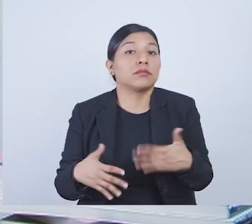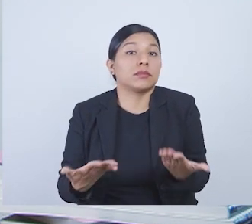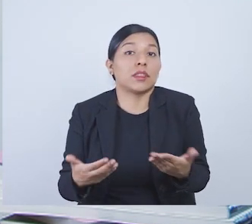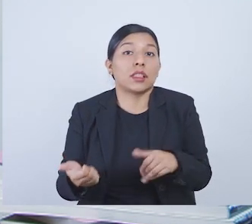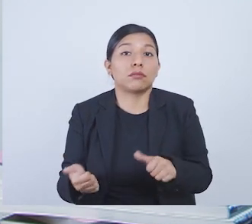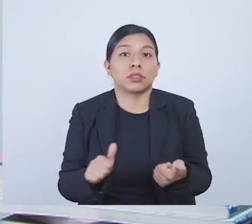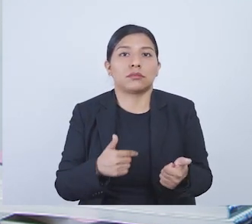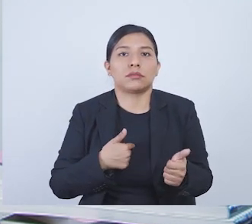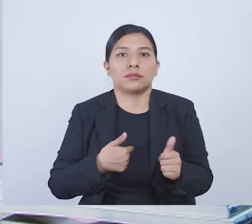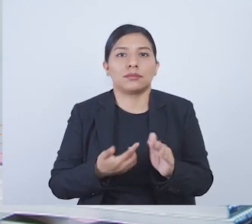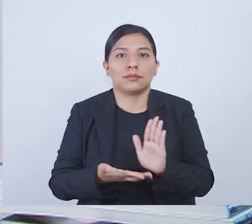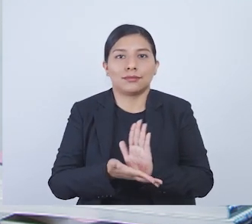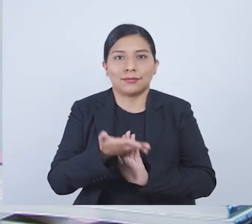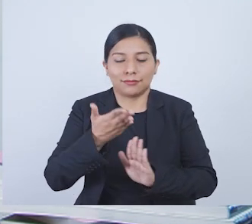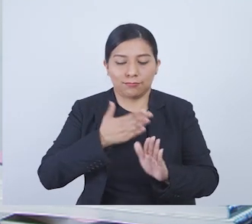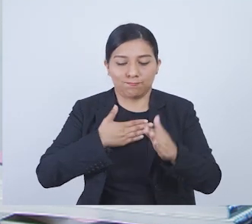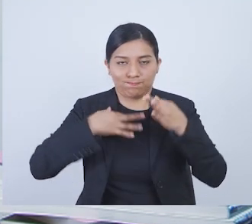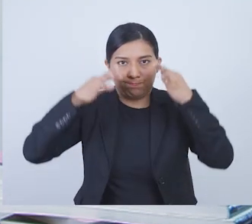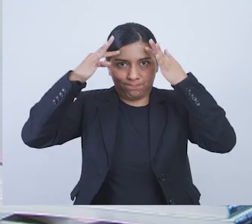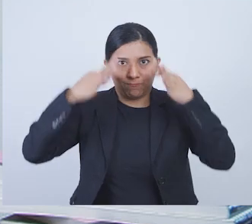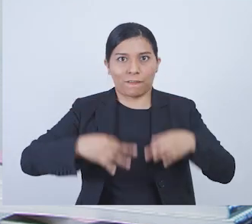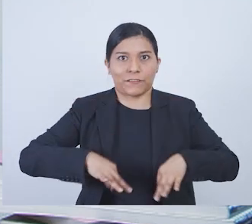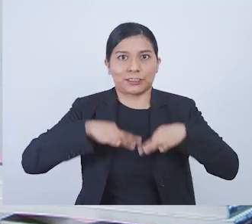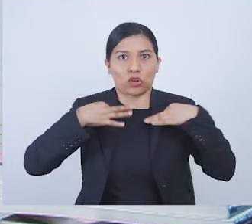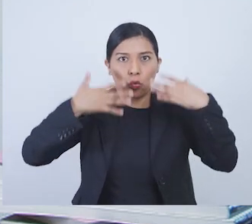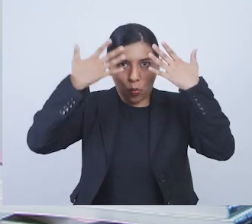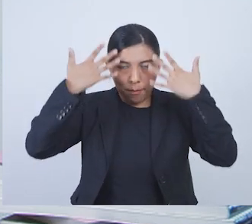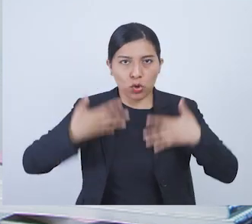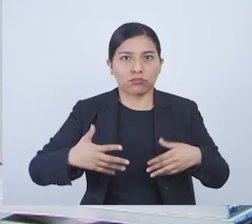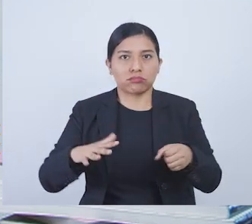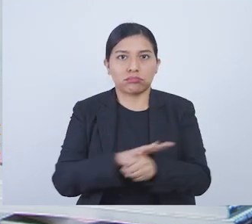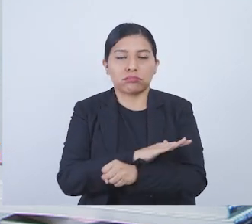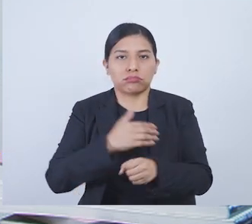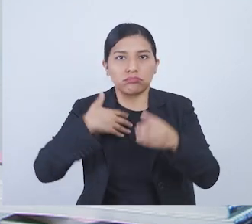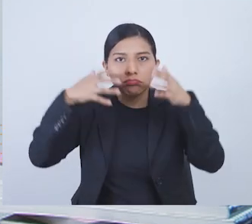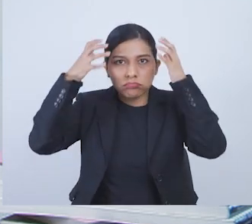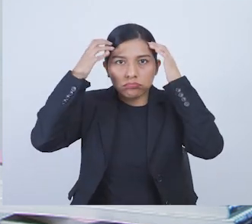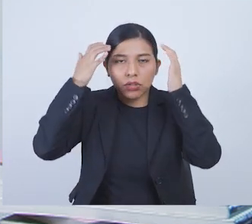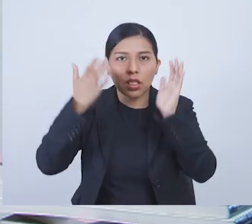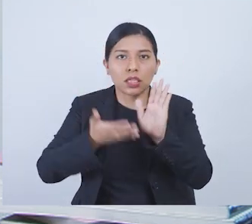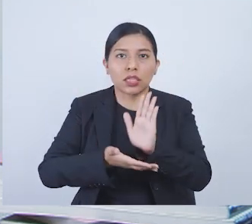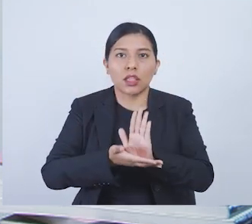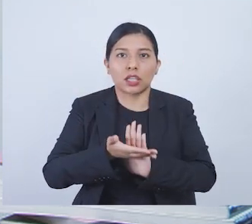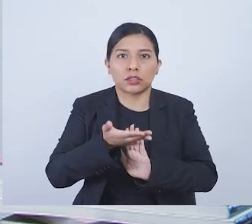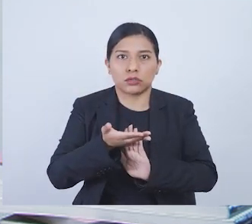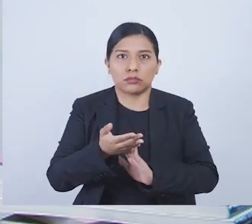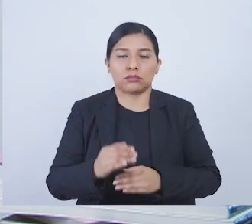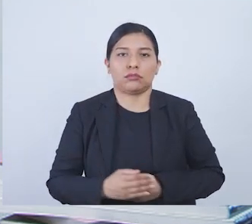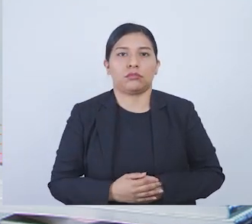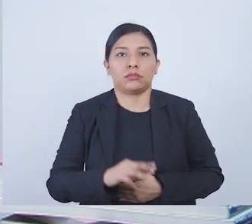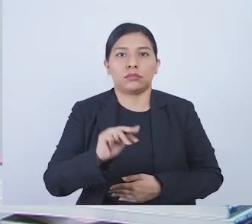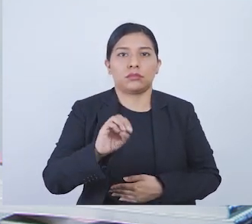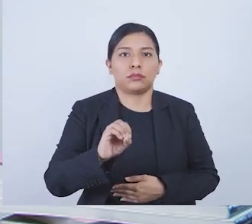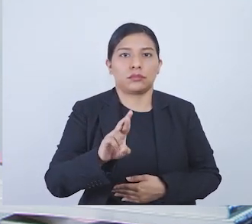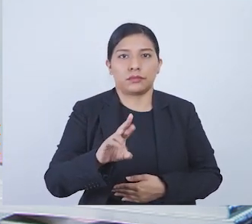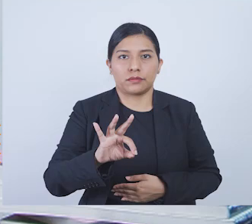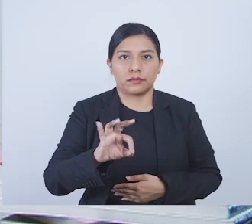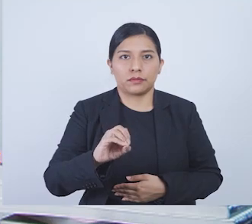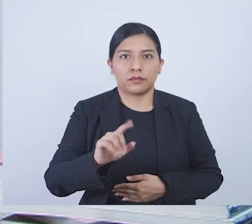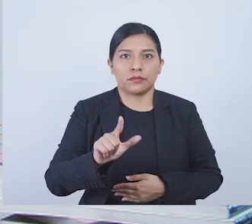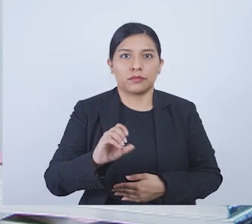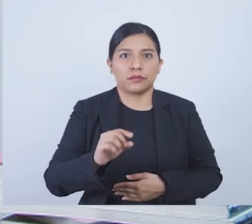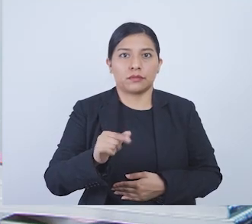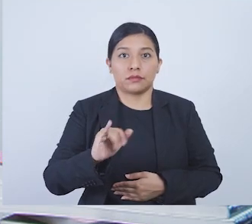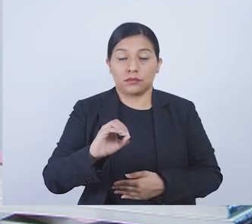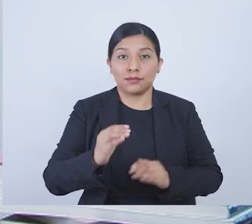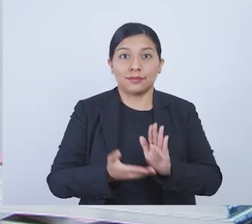dependemos del desarrollo fisiológico, del desarrollo neurológico, el desarrollo morfológico del ser humano para